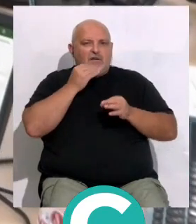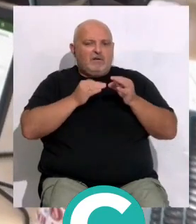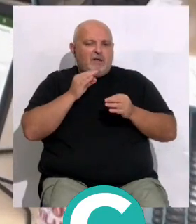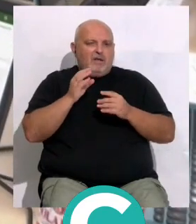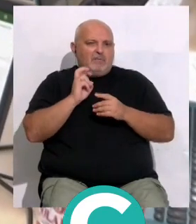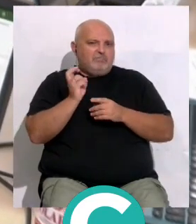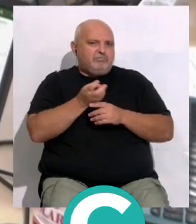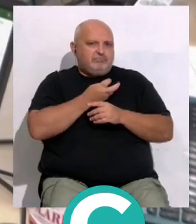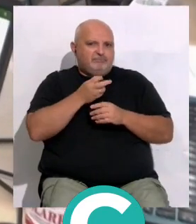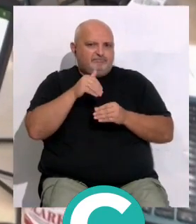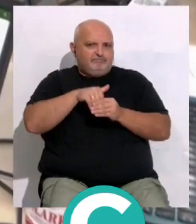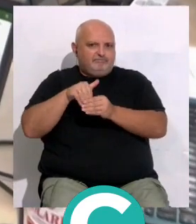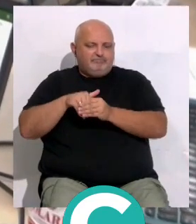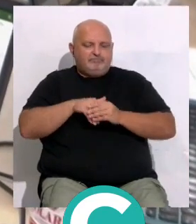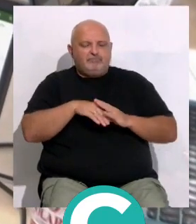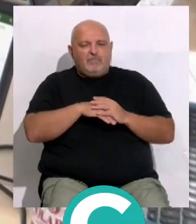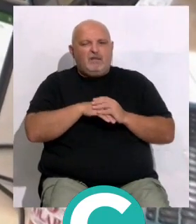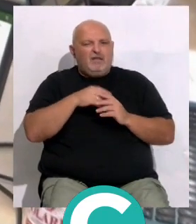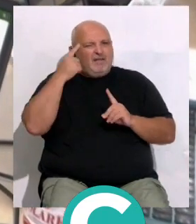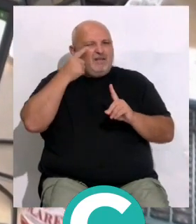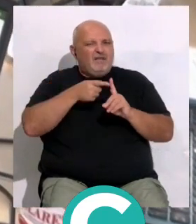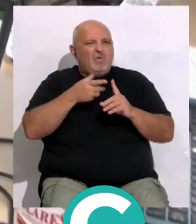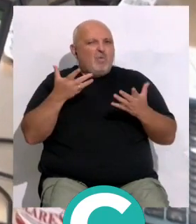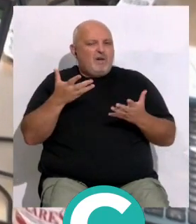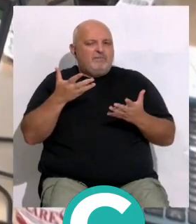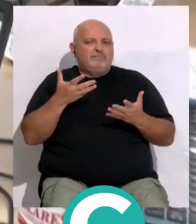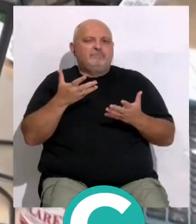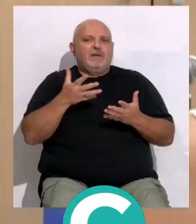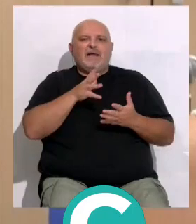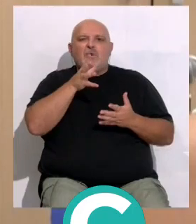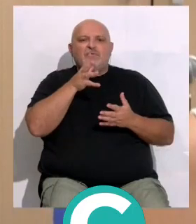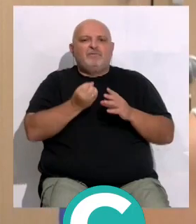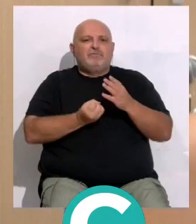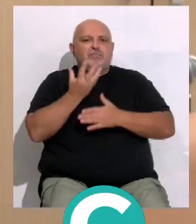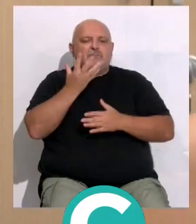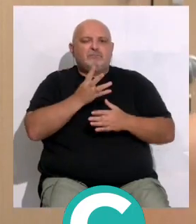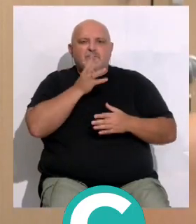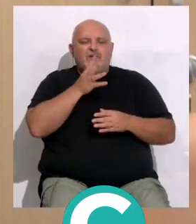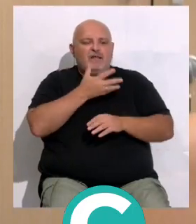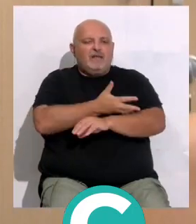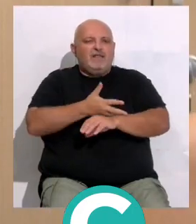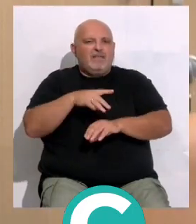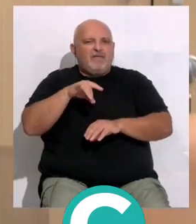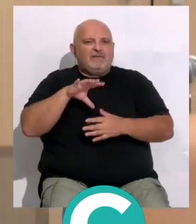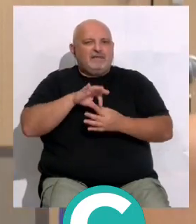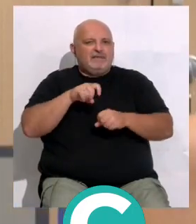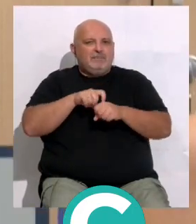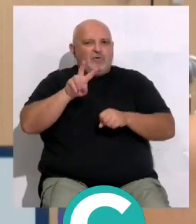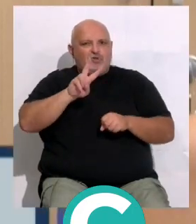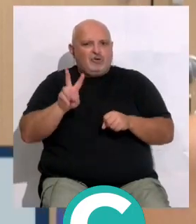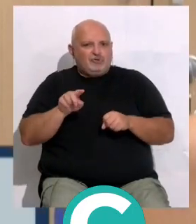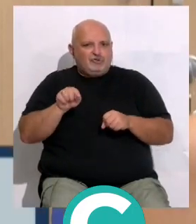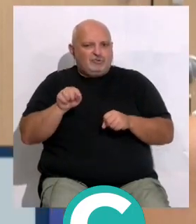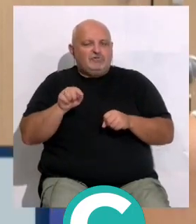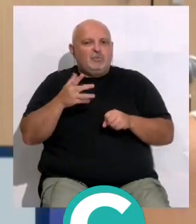y Apetex. El objetivo principal es averiguar las posibles causas que ocurren en la diabetes tipo 2 y los